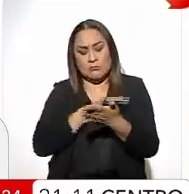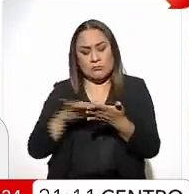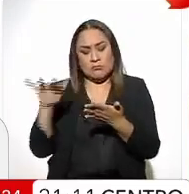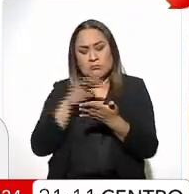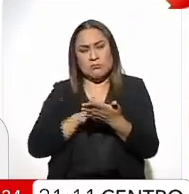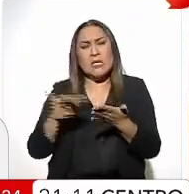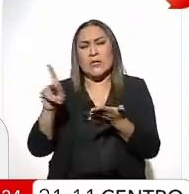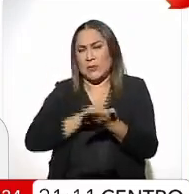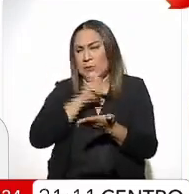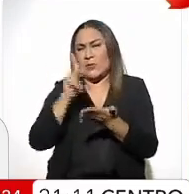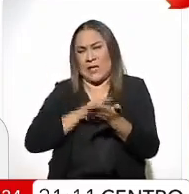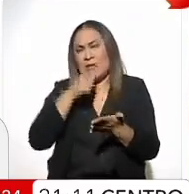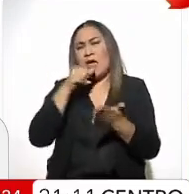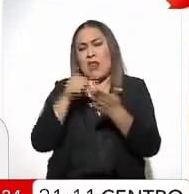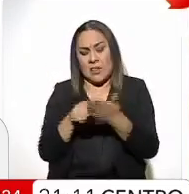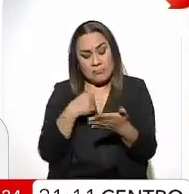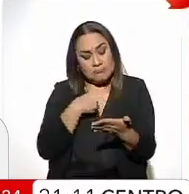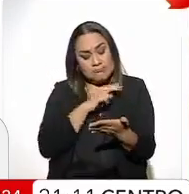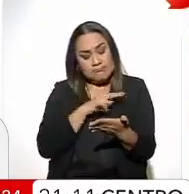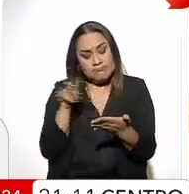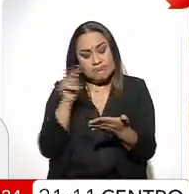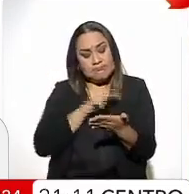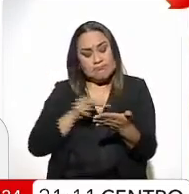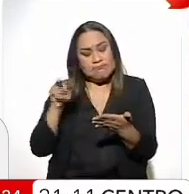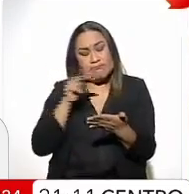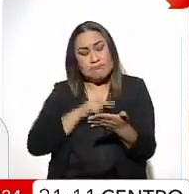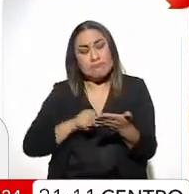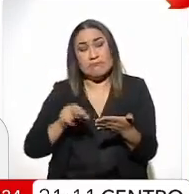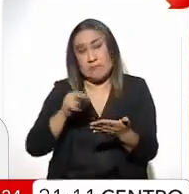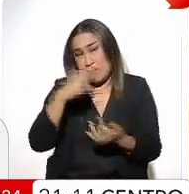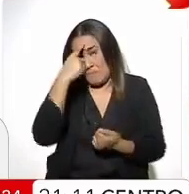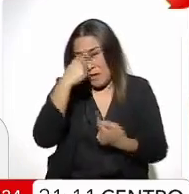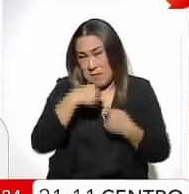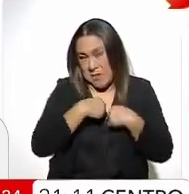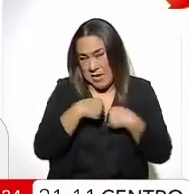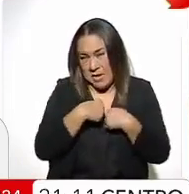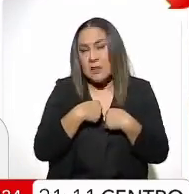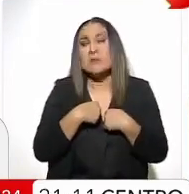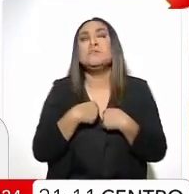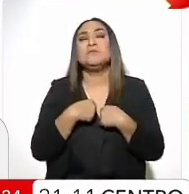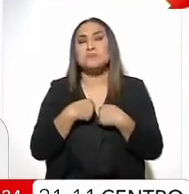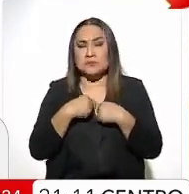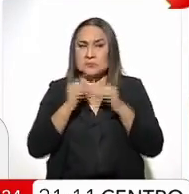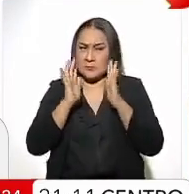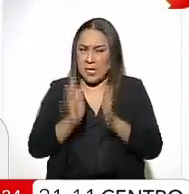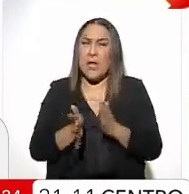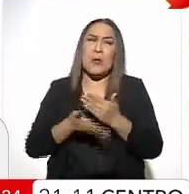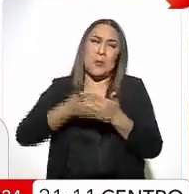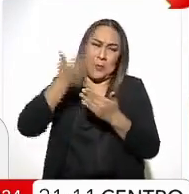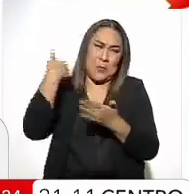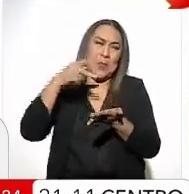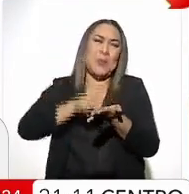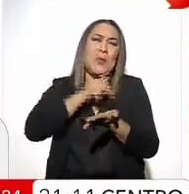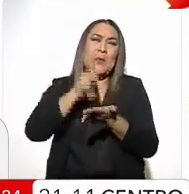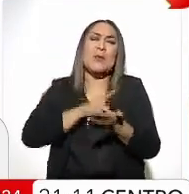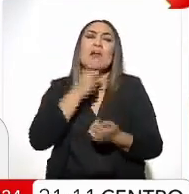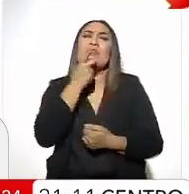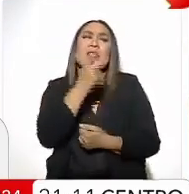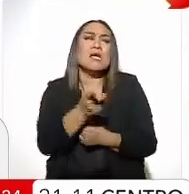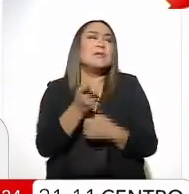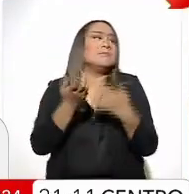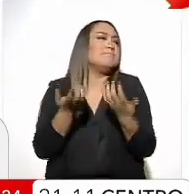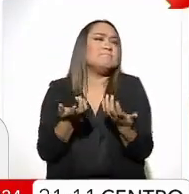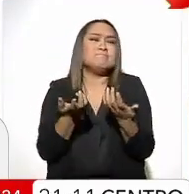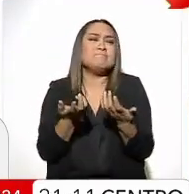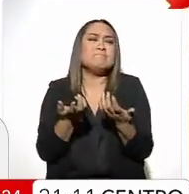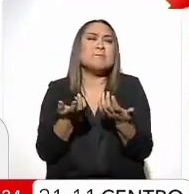varias ocasiones y para mí, como lo ha dicho en varias ocasiones también, que es como